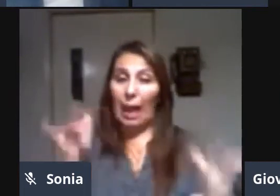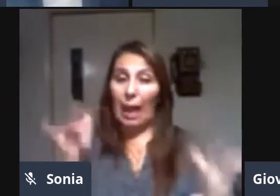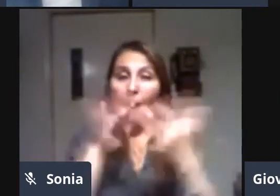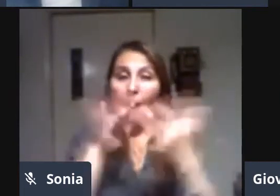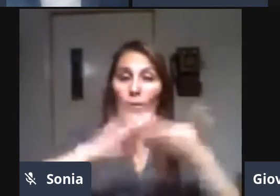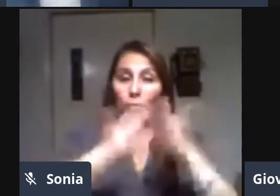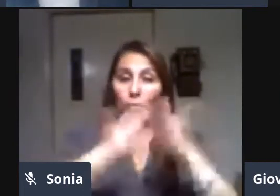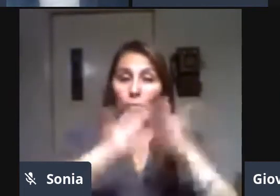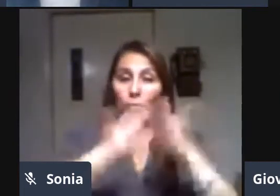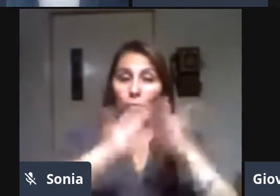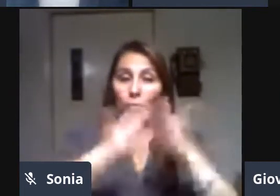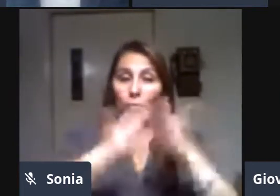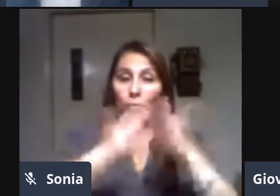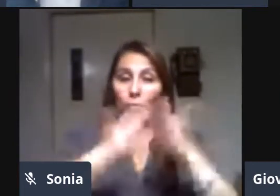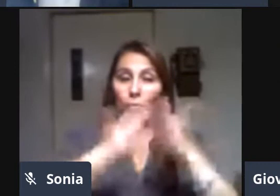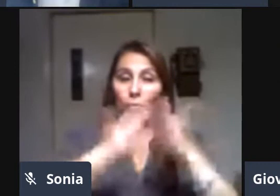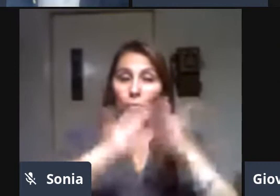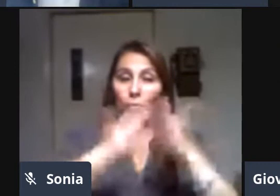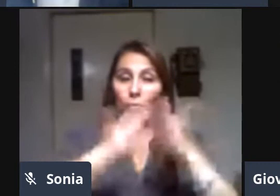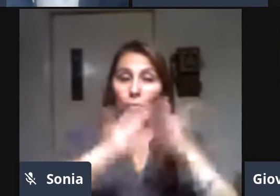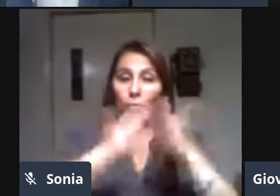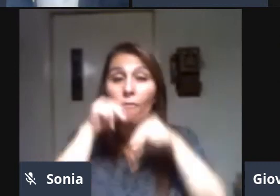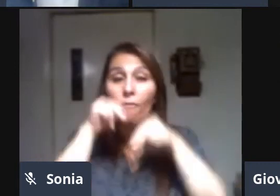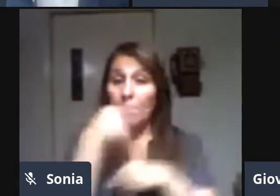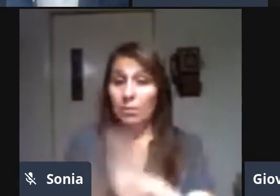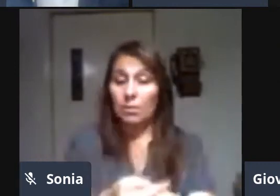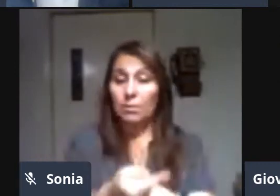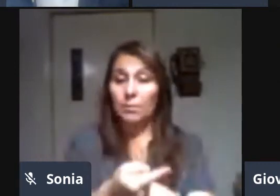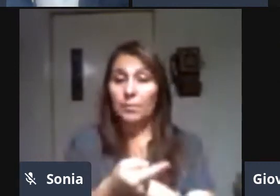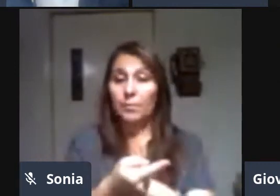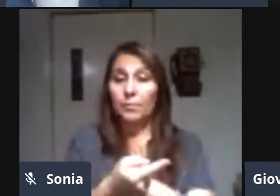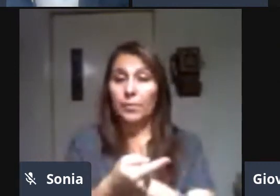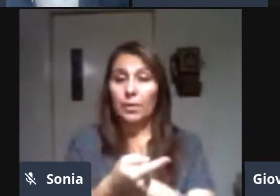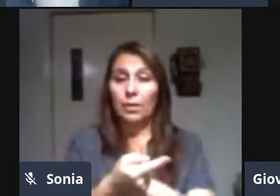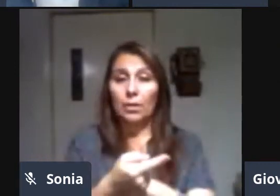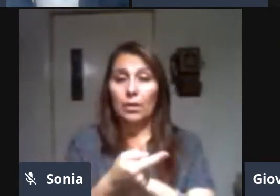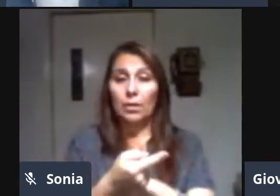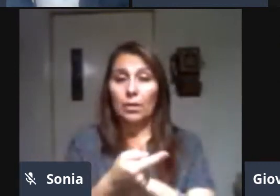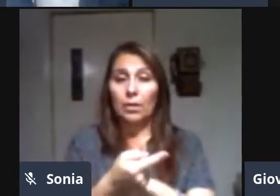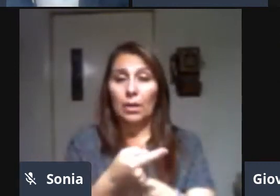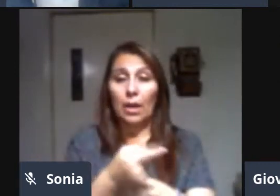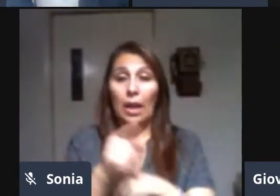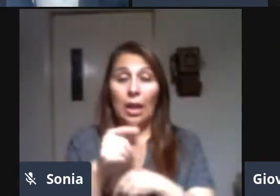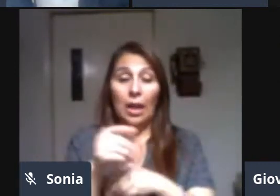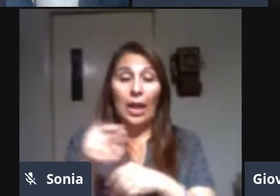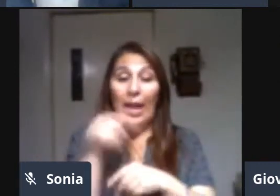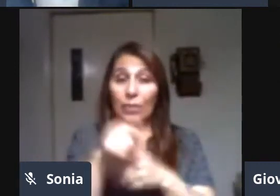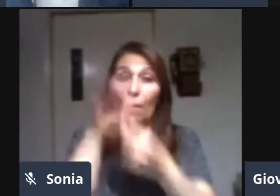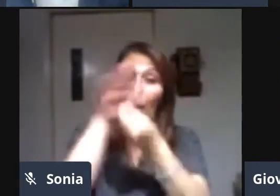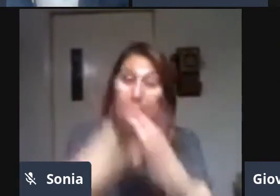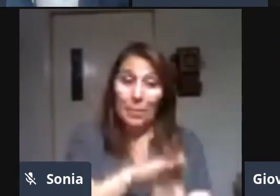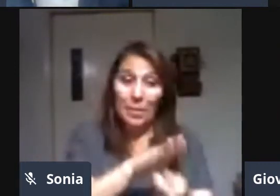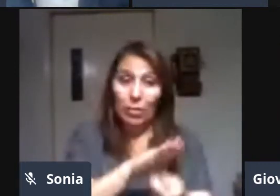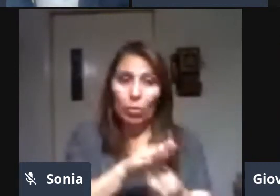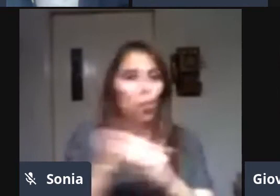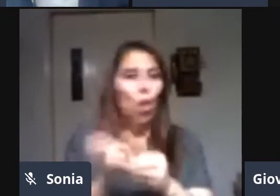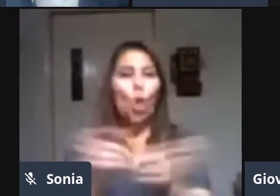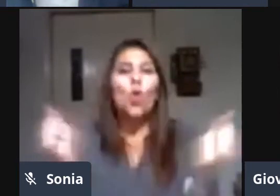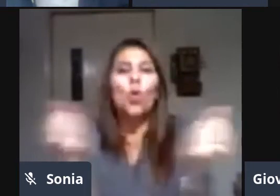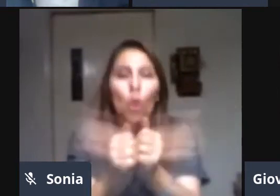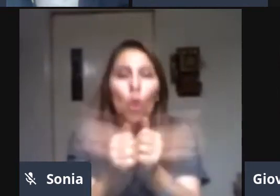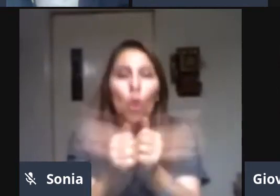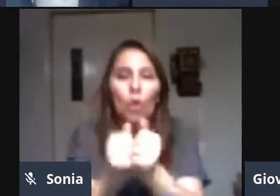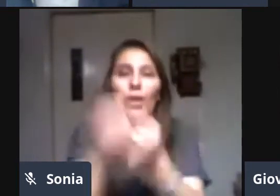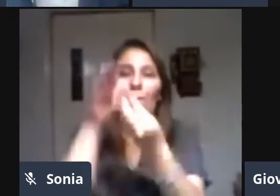pues también decía no es para el oprimido es con el oprimido entonces pues me